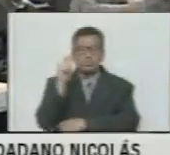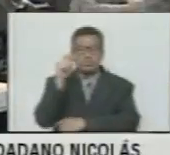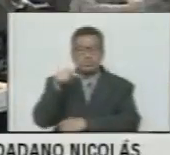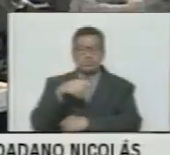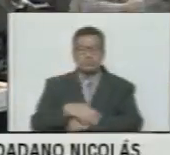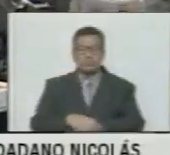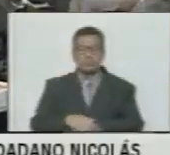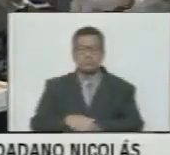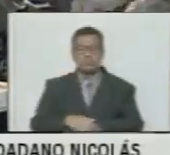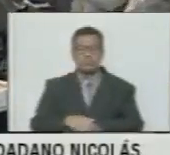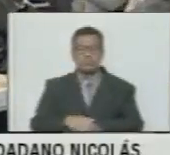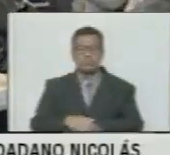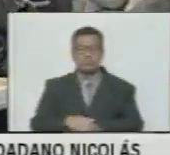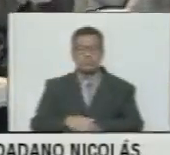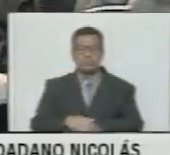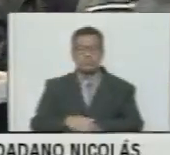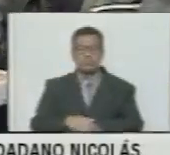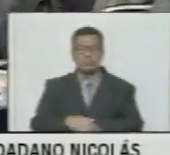diputado.